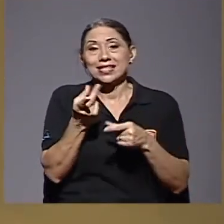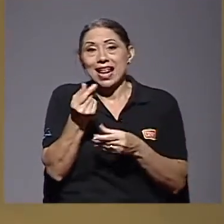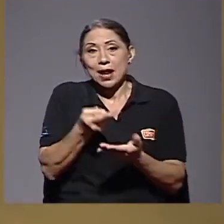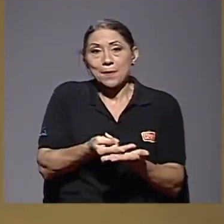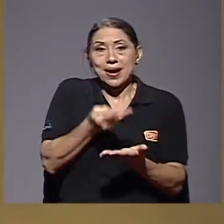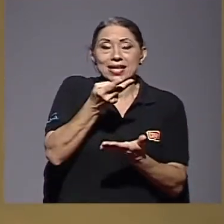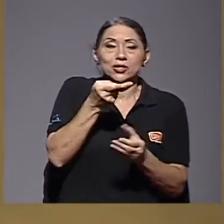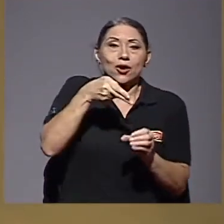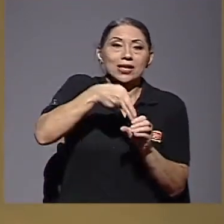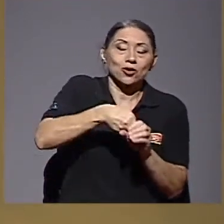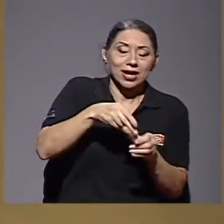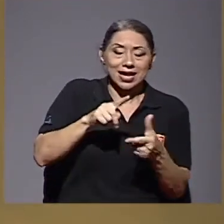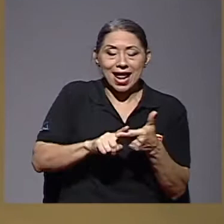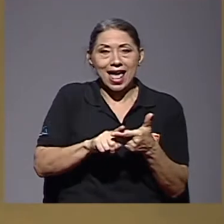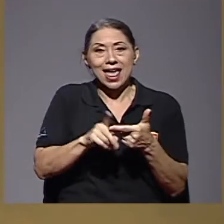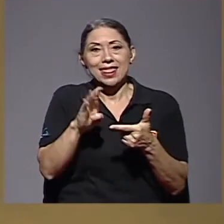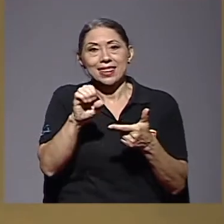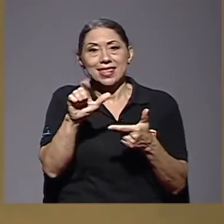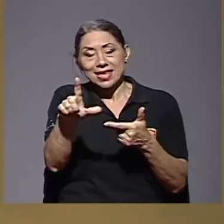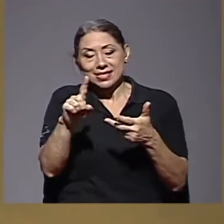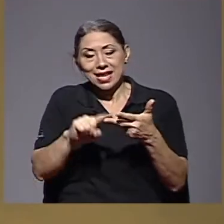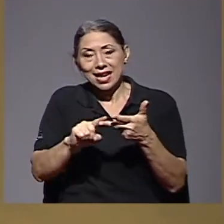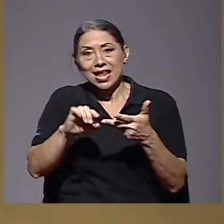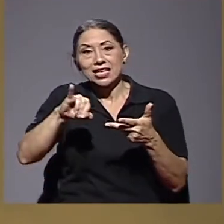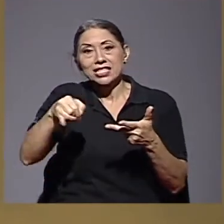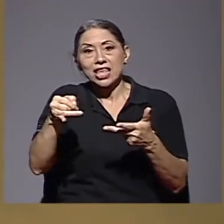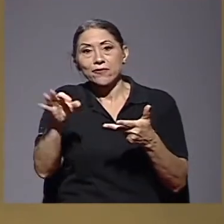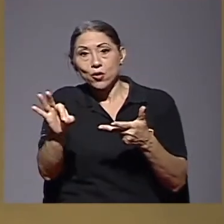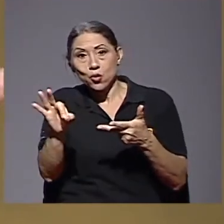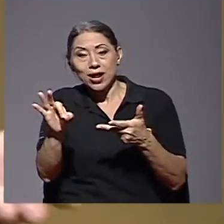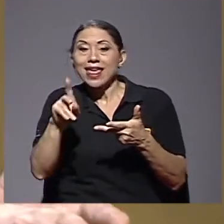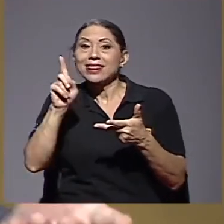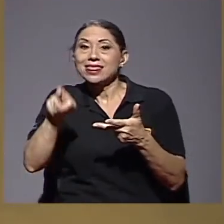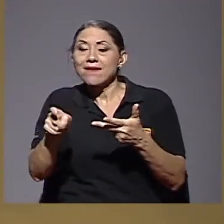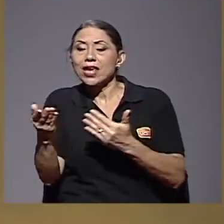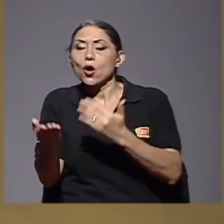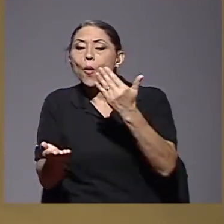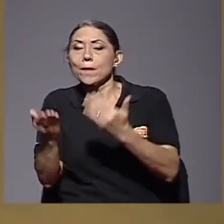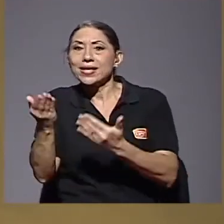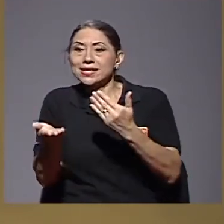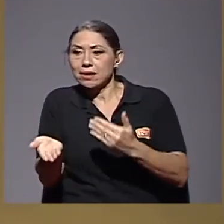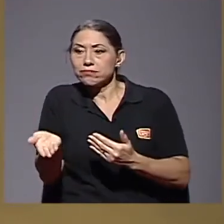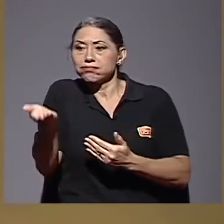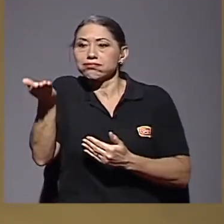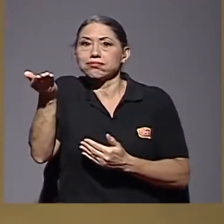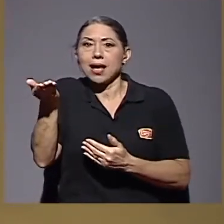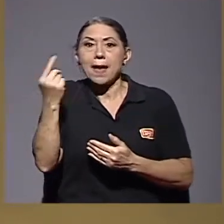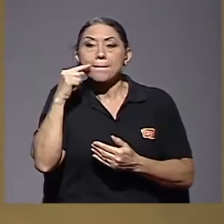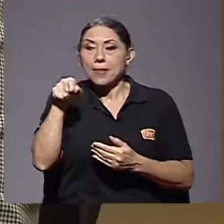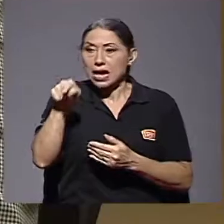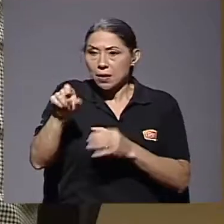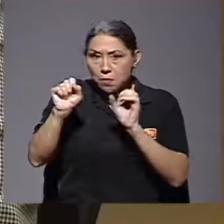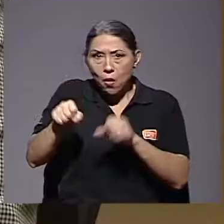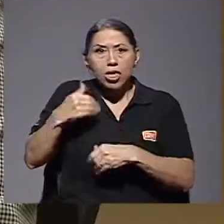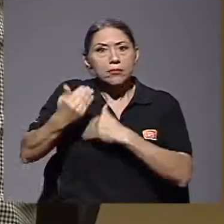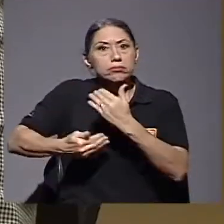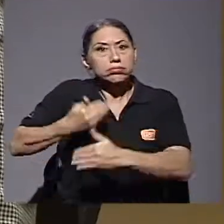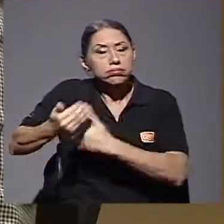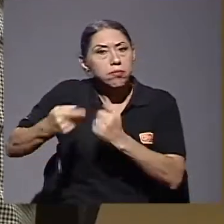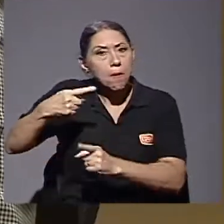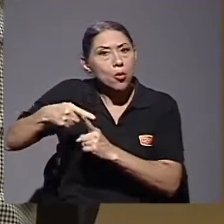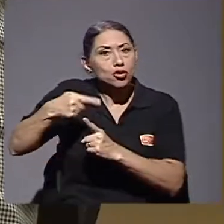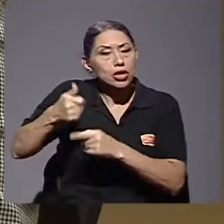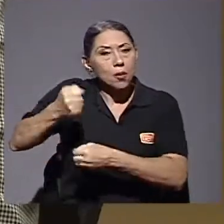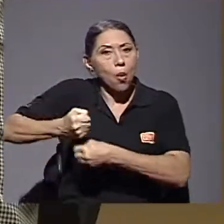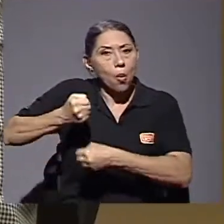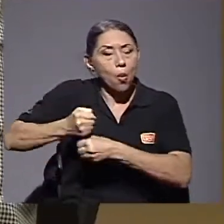el precio del jet fuel tiene que compensar esa diferencia de precio para que la refinería tenga un margen de refinación positivo y pueda